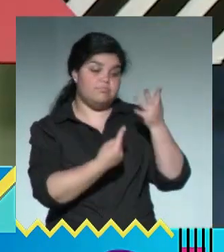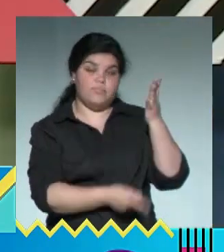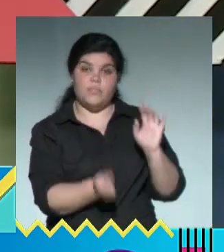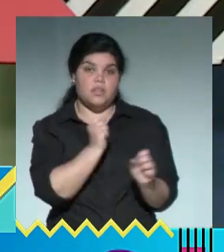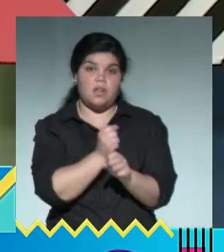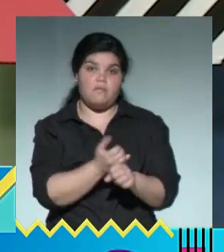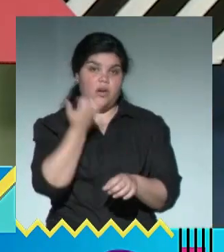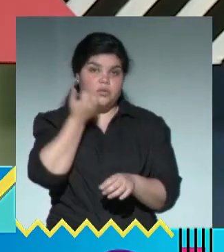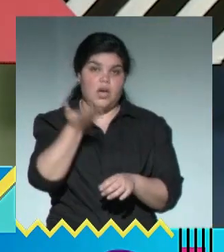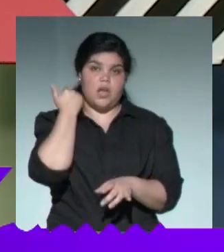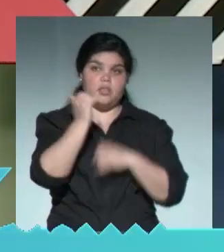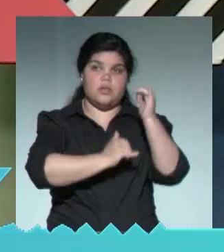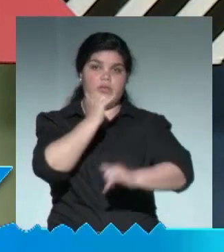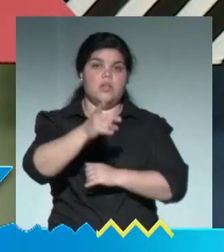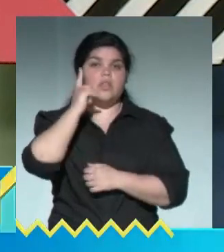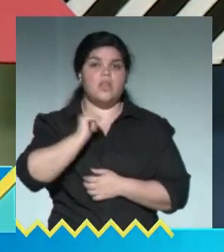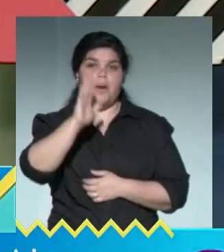el día miércoles,